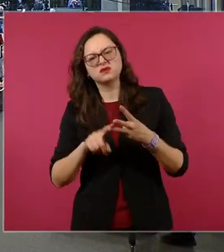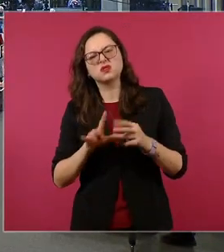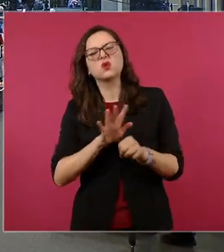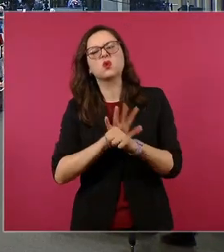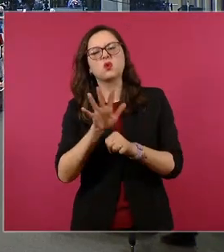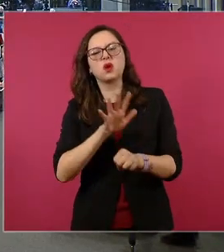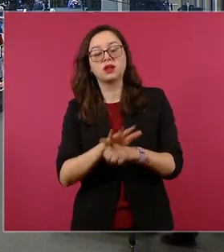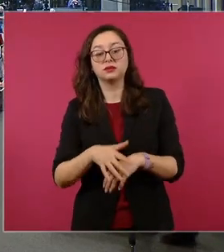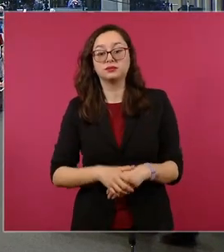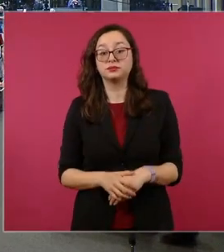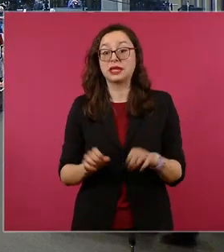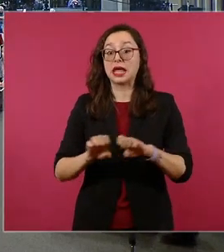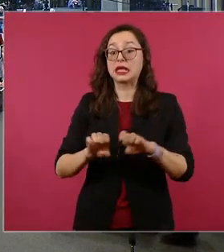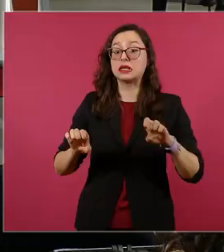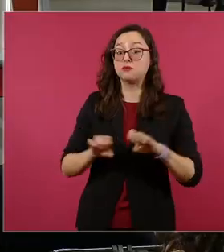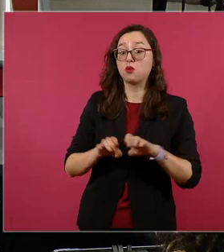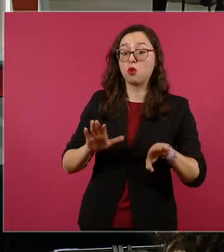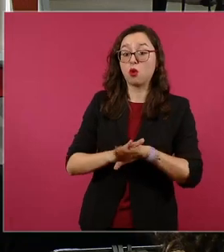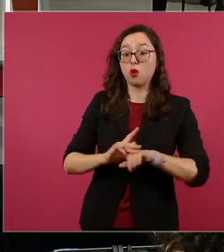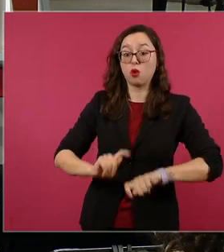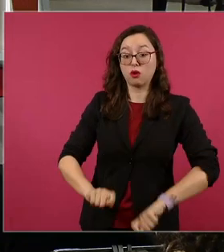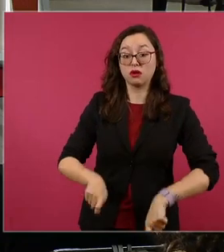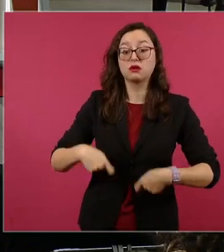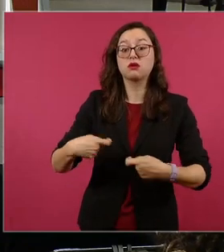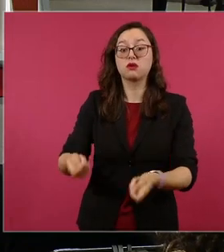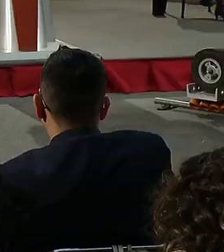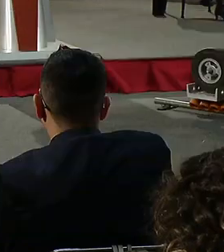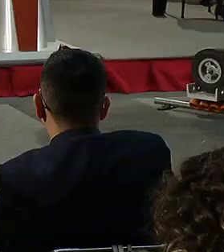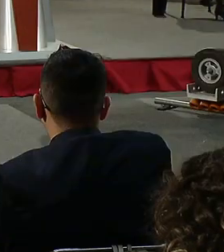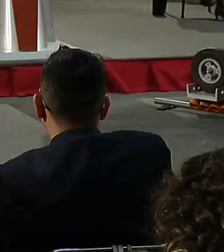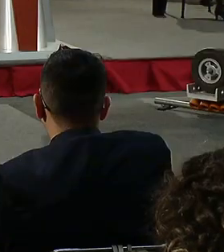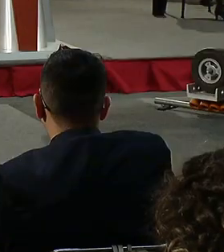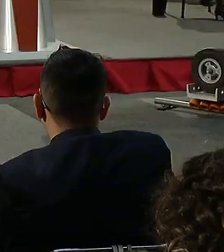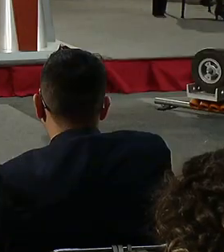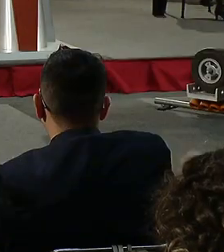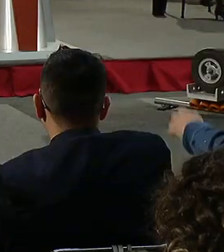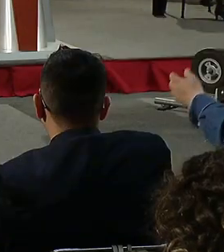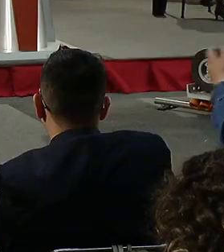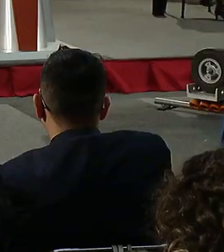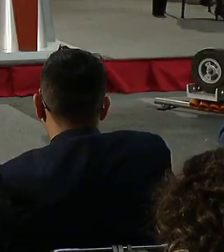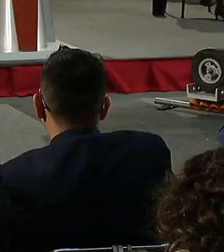del equipo de transición, si va a haber mesas muy puntuales, si va a ser en territorio. Sí, cuando